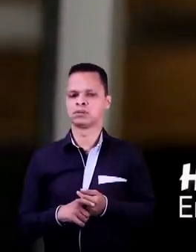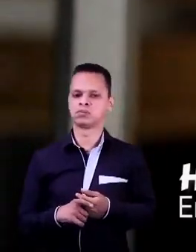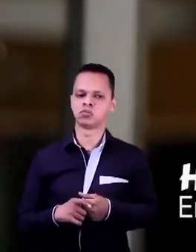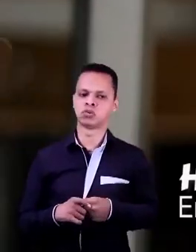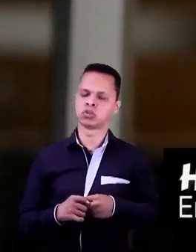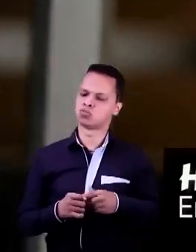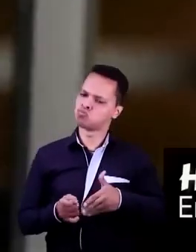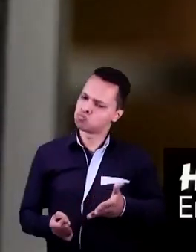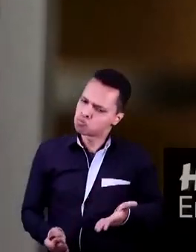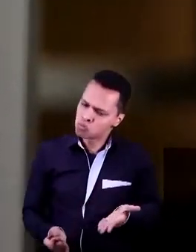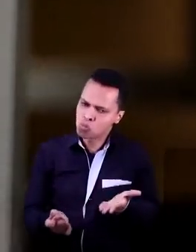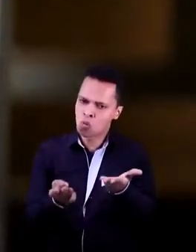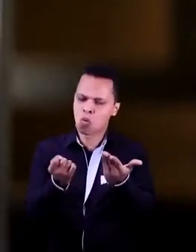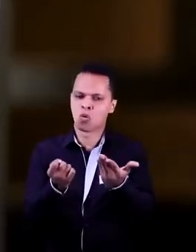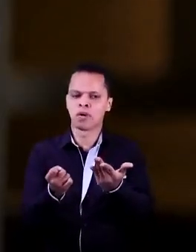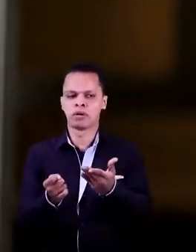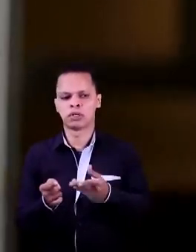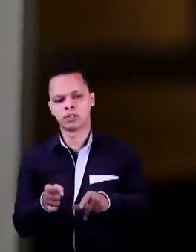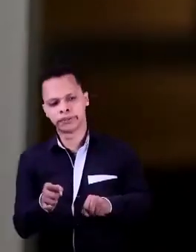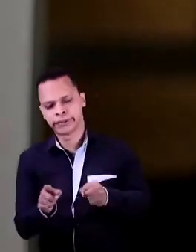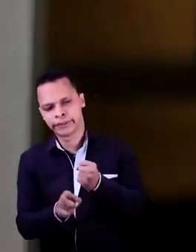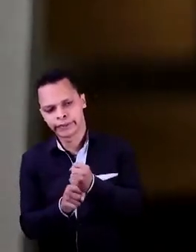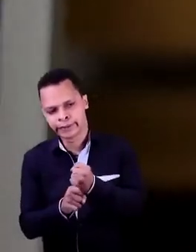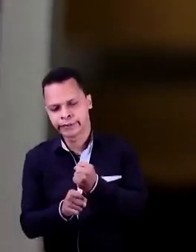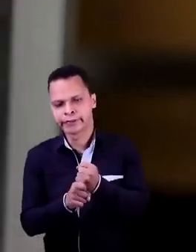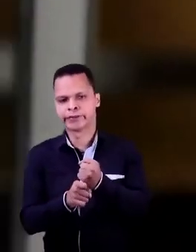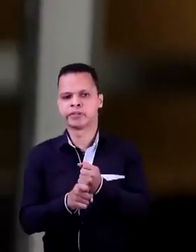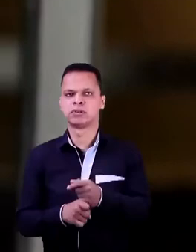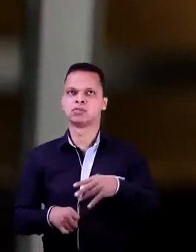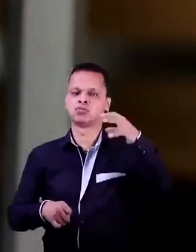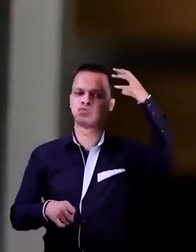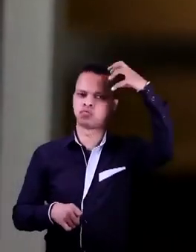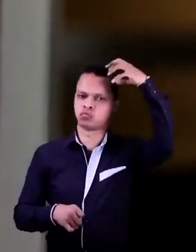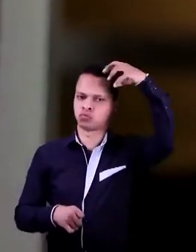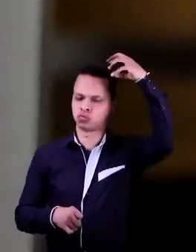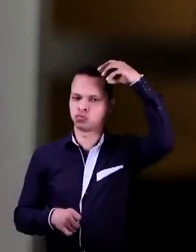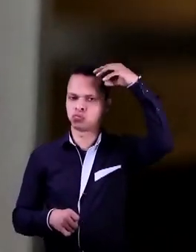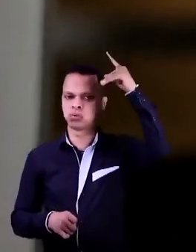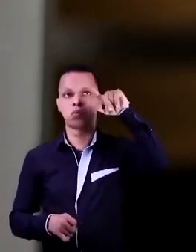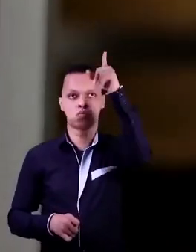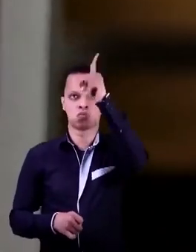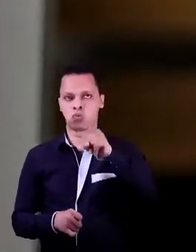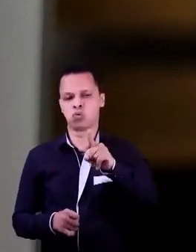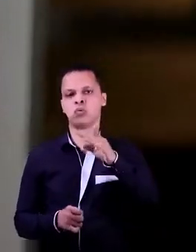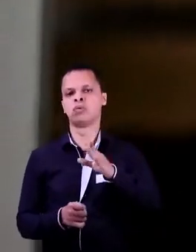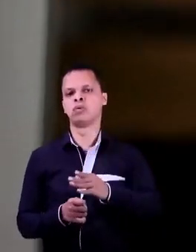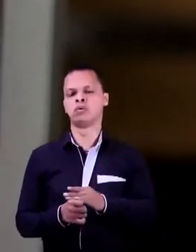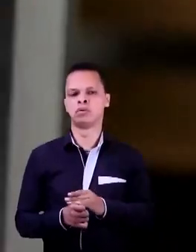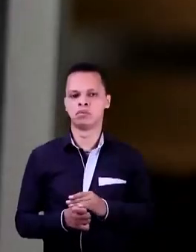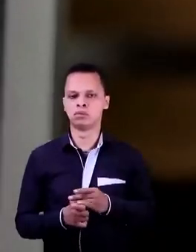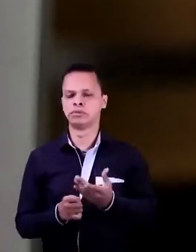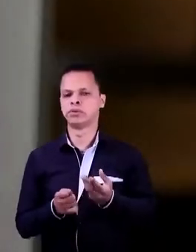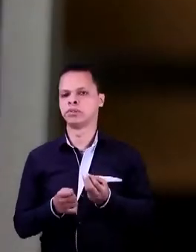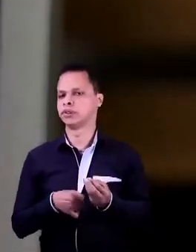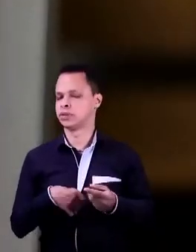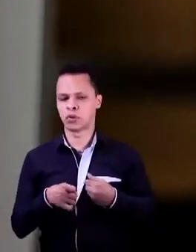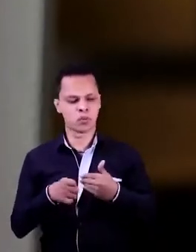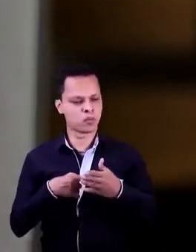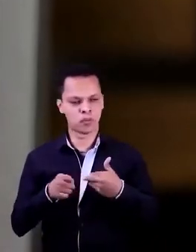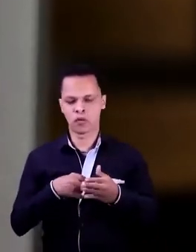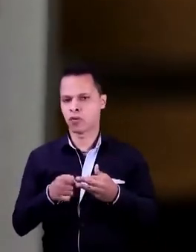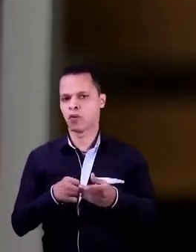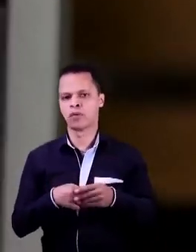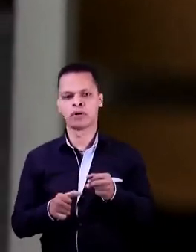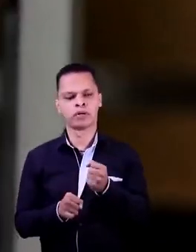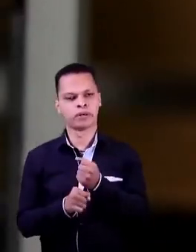que tengan mucha voluntad para salir a trabajar. Así esté lloviendo, esté relampagueando, hay que salir